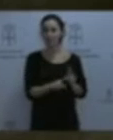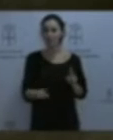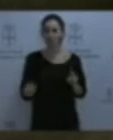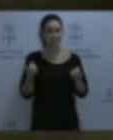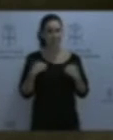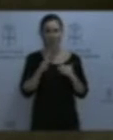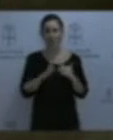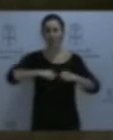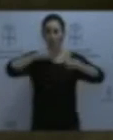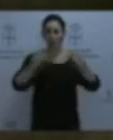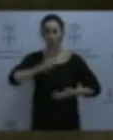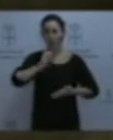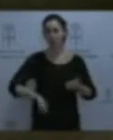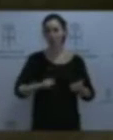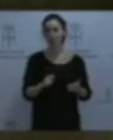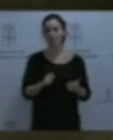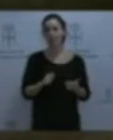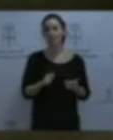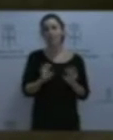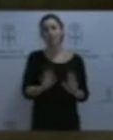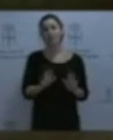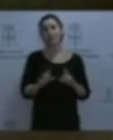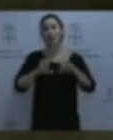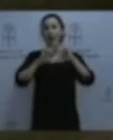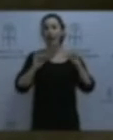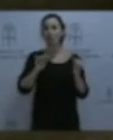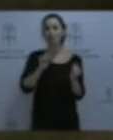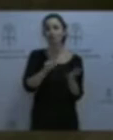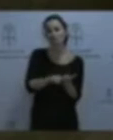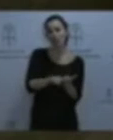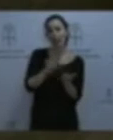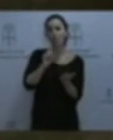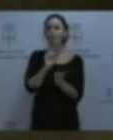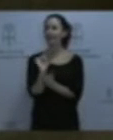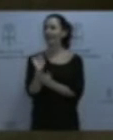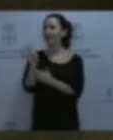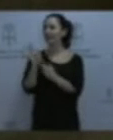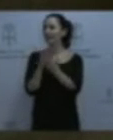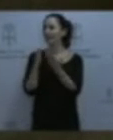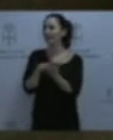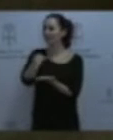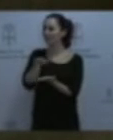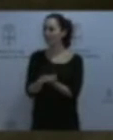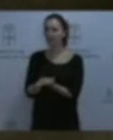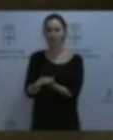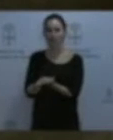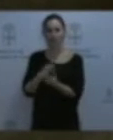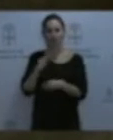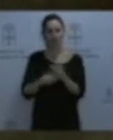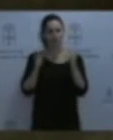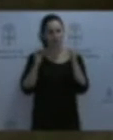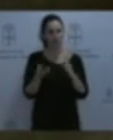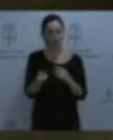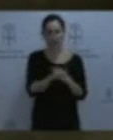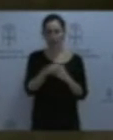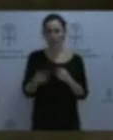con contundencia, y con respecto al tratamiento del asturiano nos limitamos a enviar una carta a la editorial? El hecho es igual de grave, ya que en el fondo de la